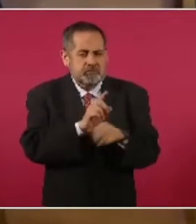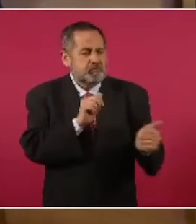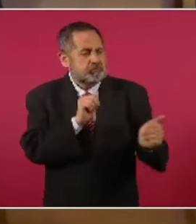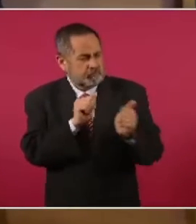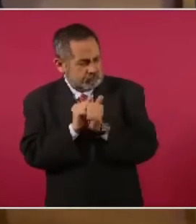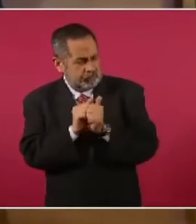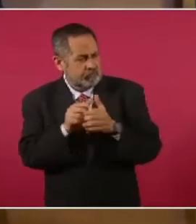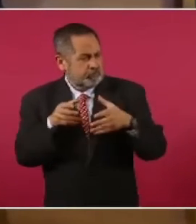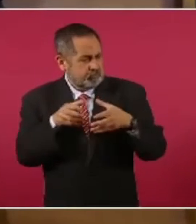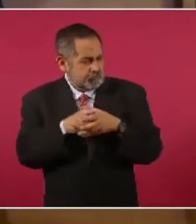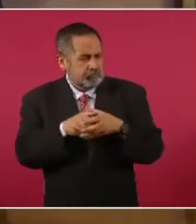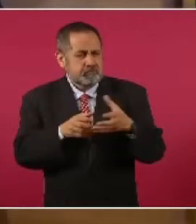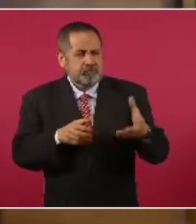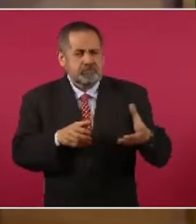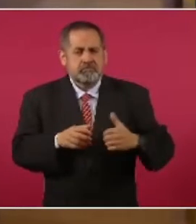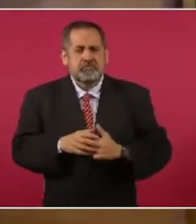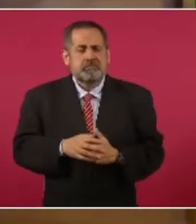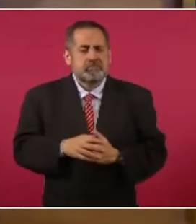Mira,